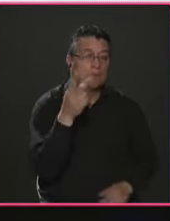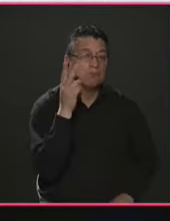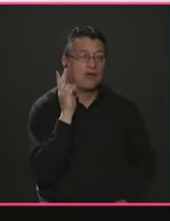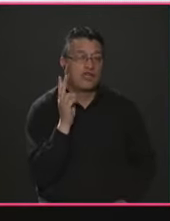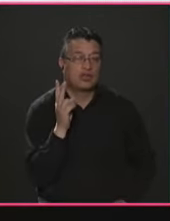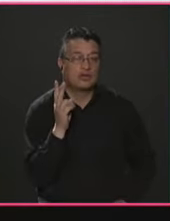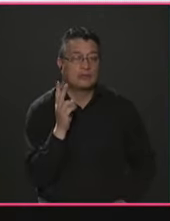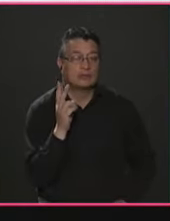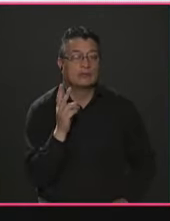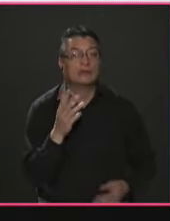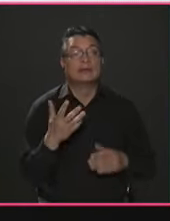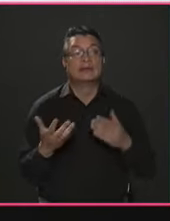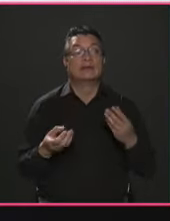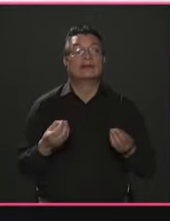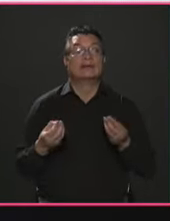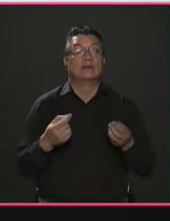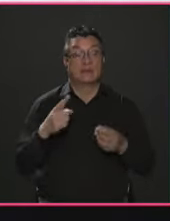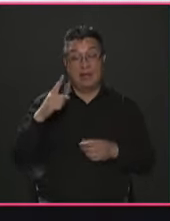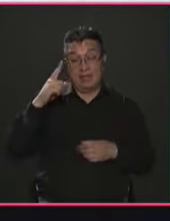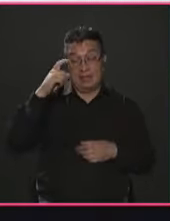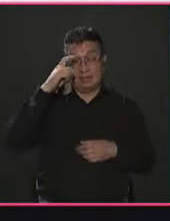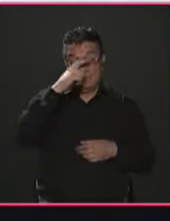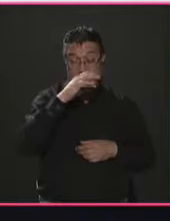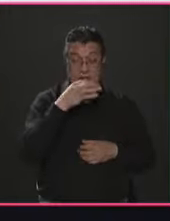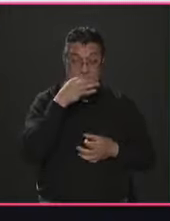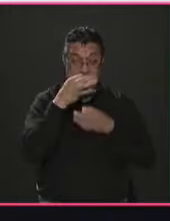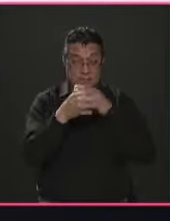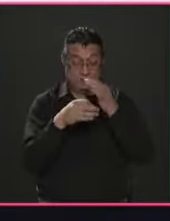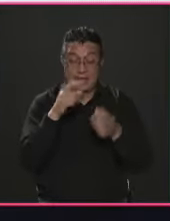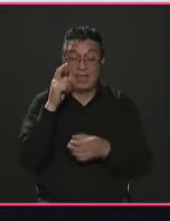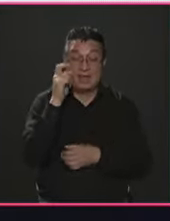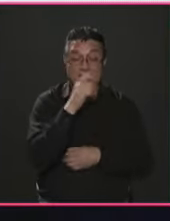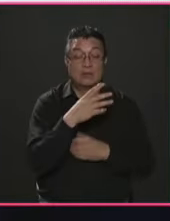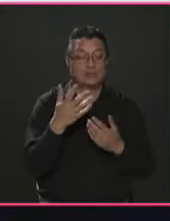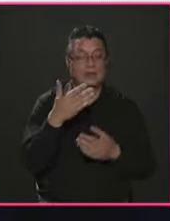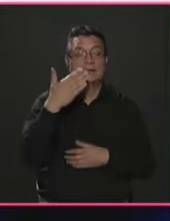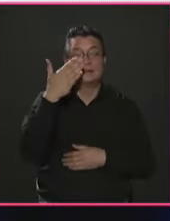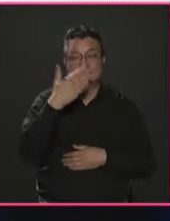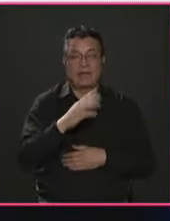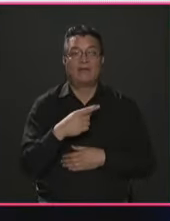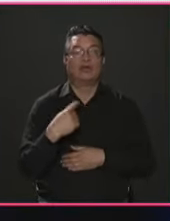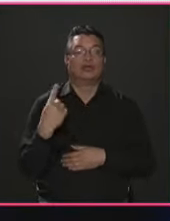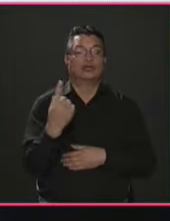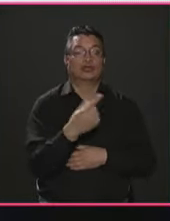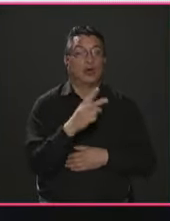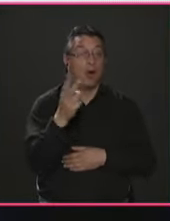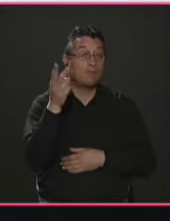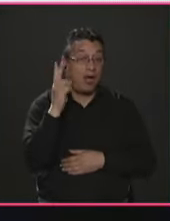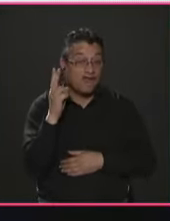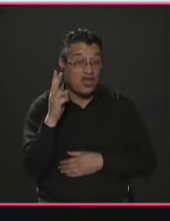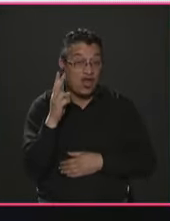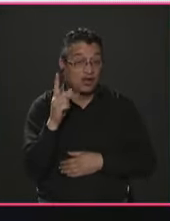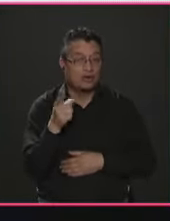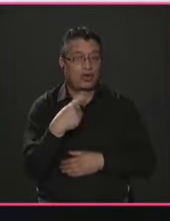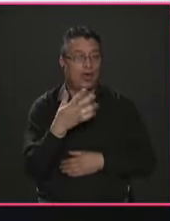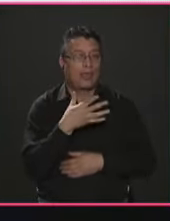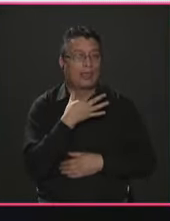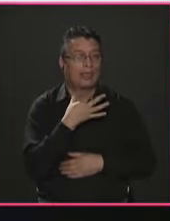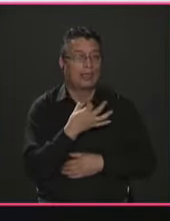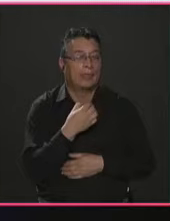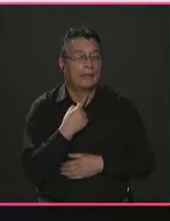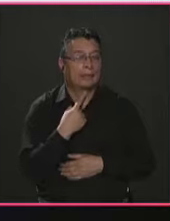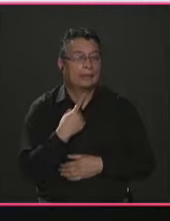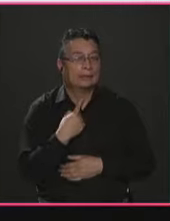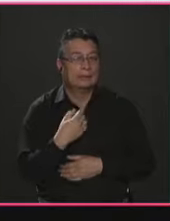eh es algo complejo plantearlo de esa manera porque sabemos que lo que se prohíbe se busca también como